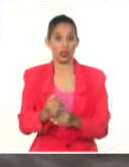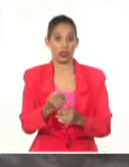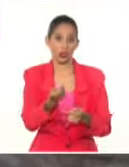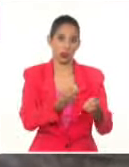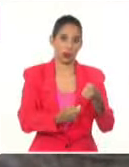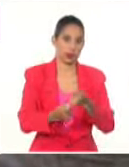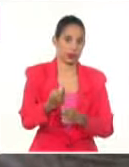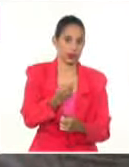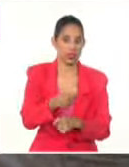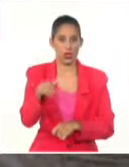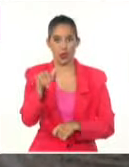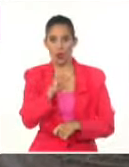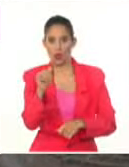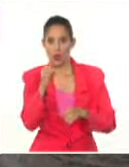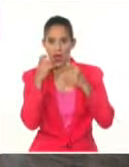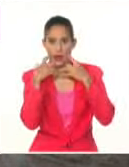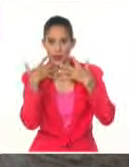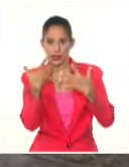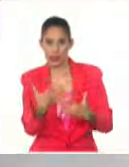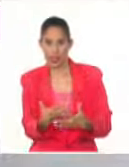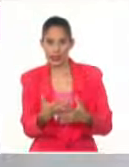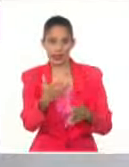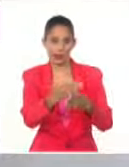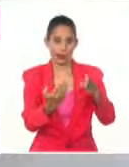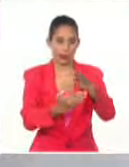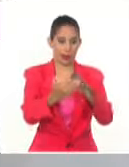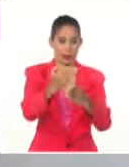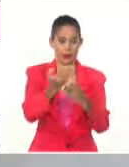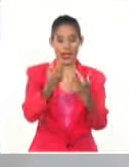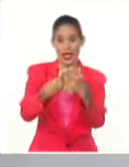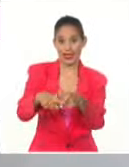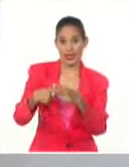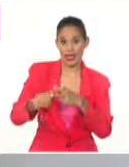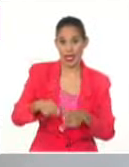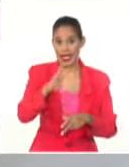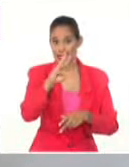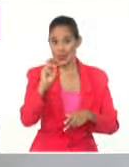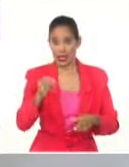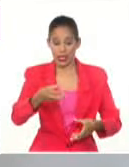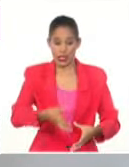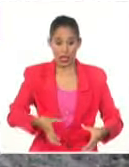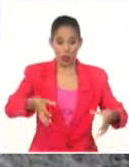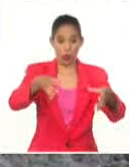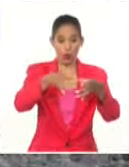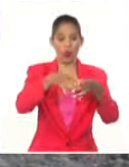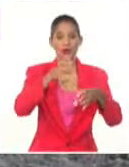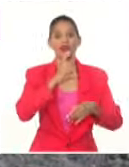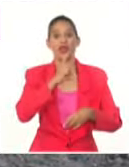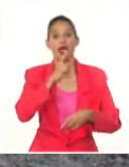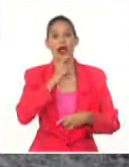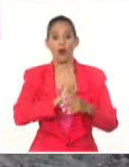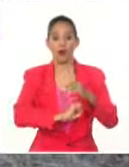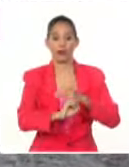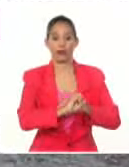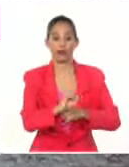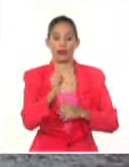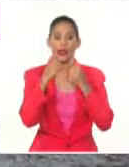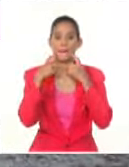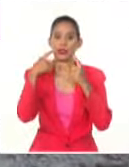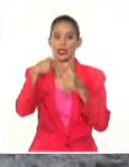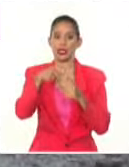igual forma en la perforación y puesta en explotación de 30 pozos de agua potable, estrategia que favorecerá un aumento hasta